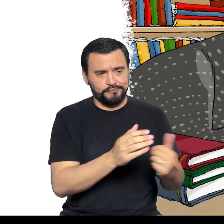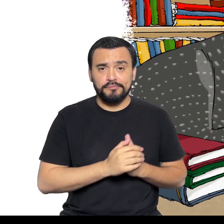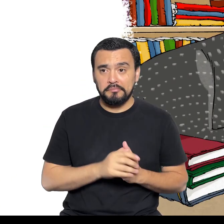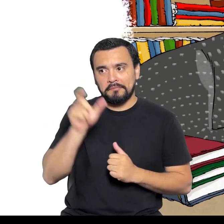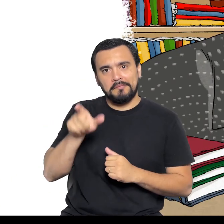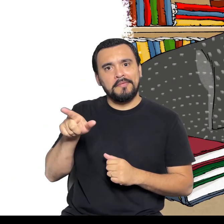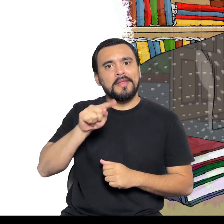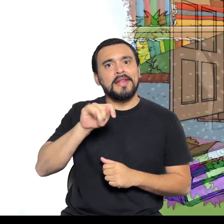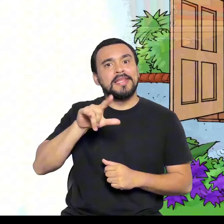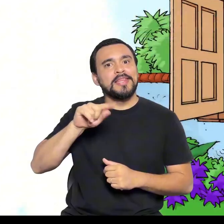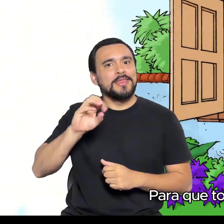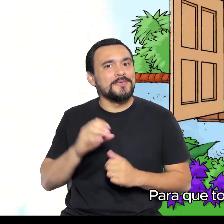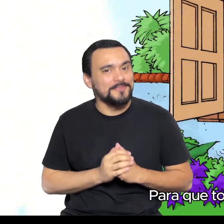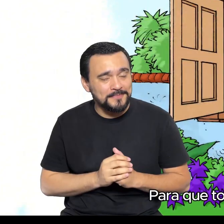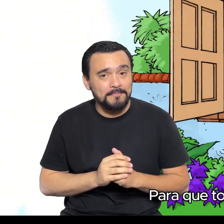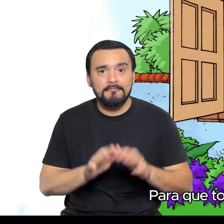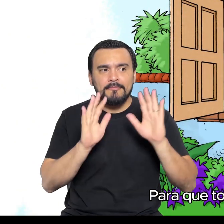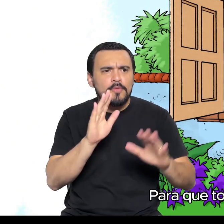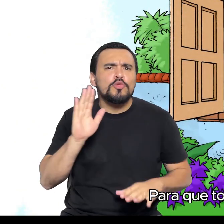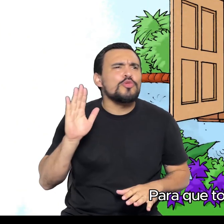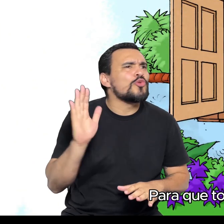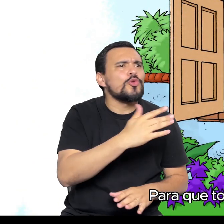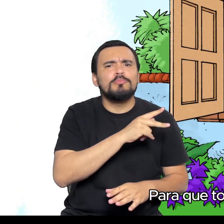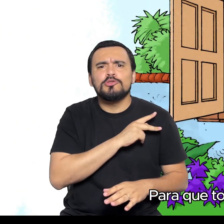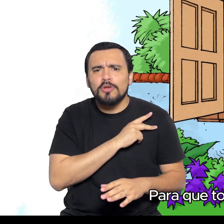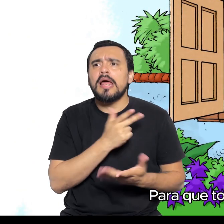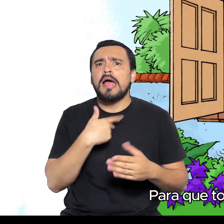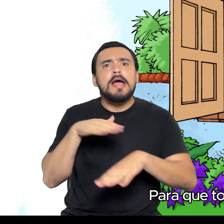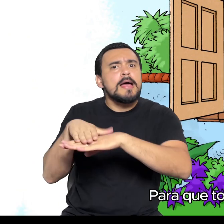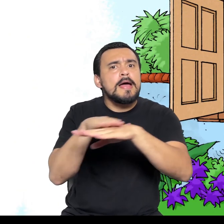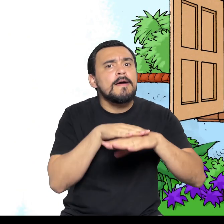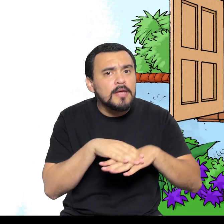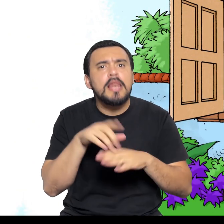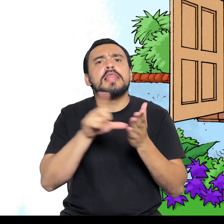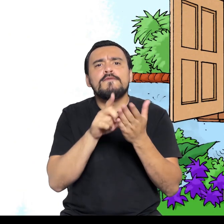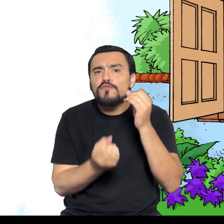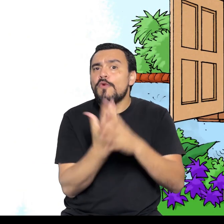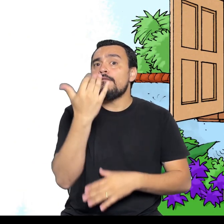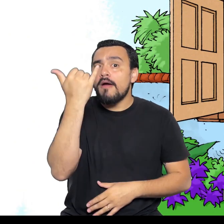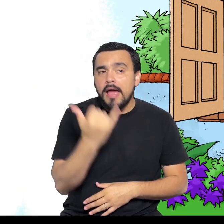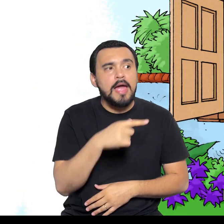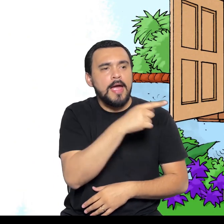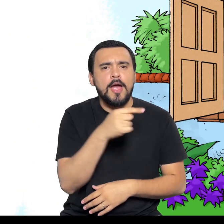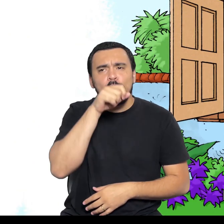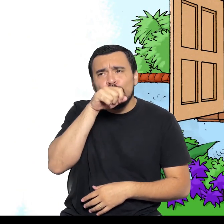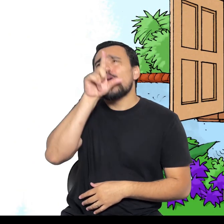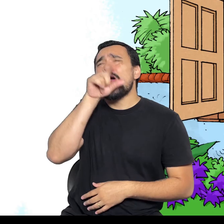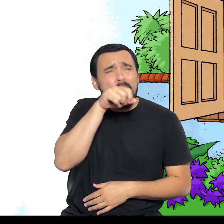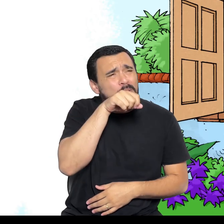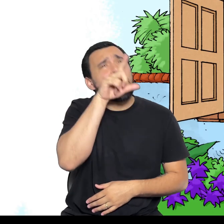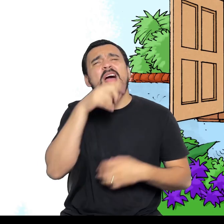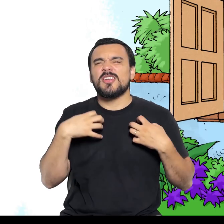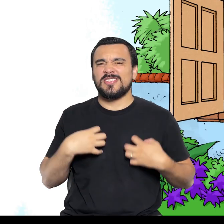el inteligente Taguá. Para que todos se enteraran de que había nuevos libros, la señorita Tocay hizo mucho